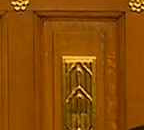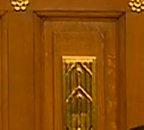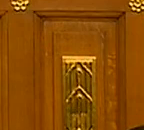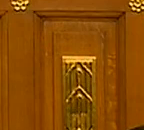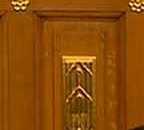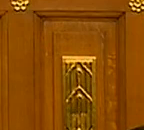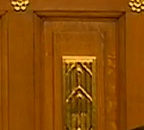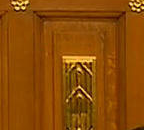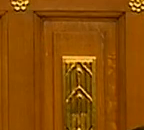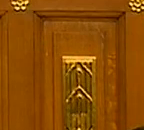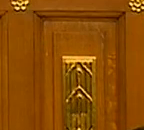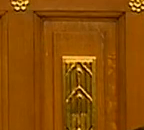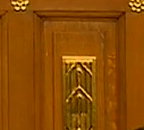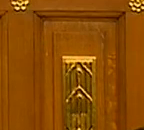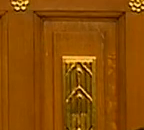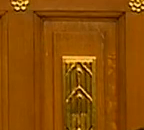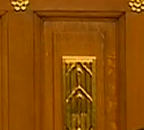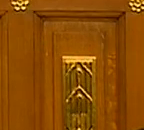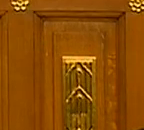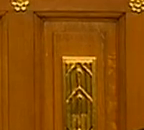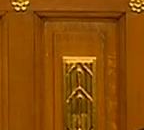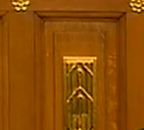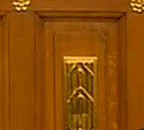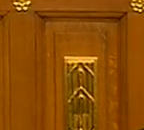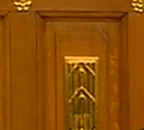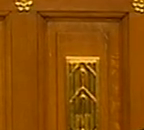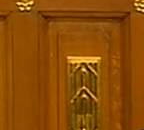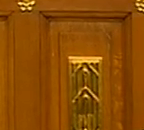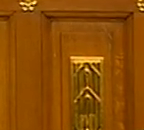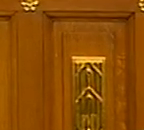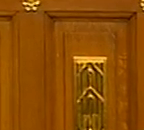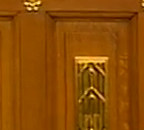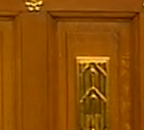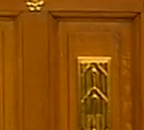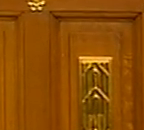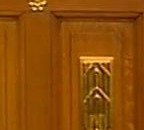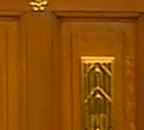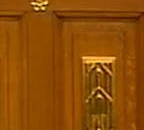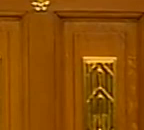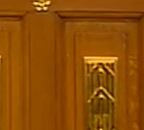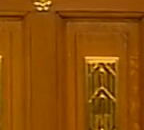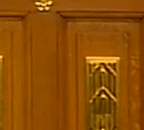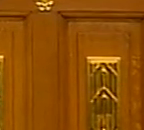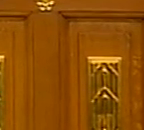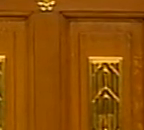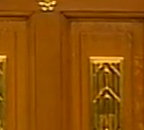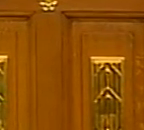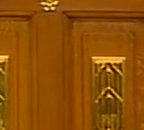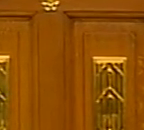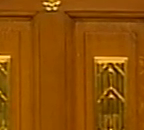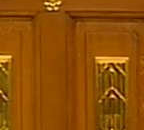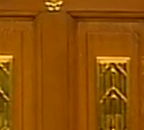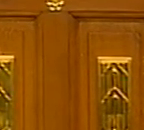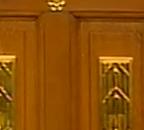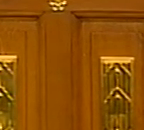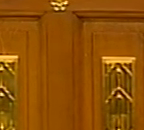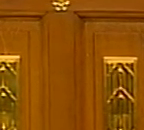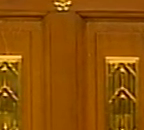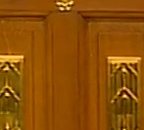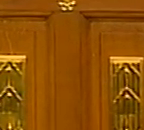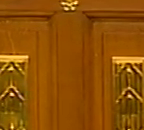a bueno a los más de 10 millones de jóvenes que hay en nuestra patria entre 15 y 35 años